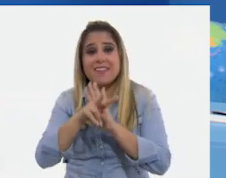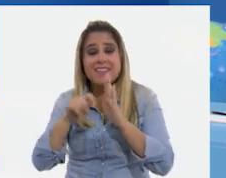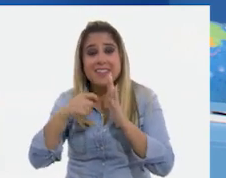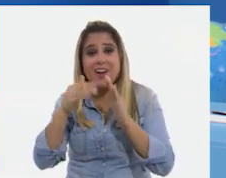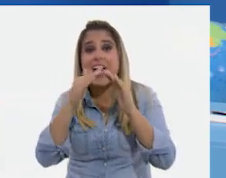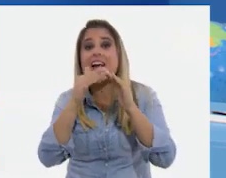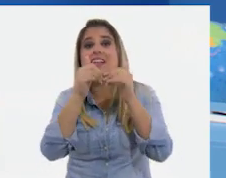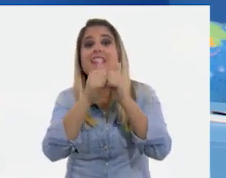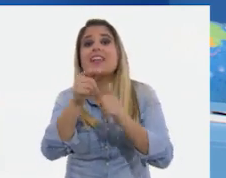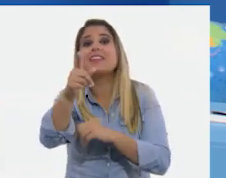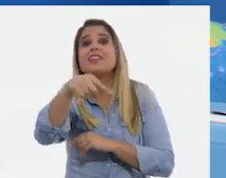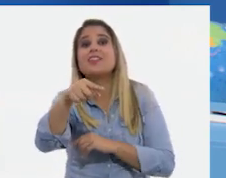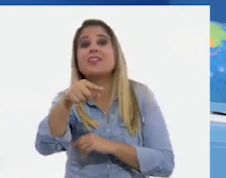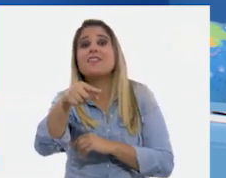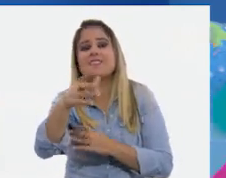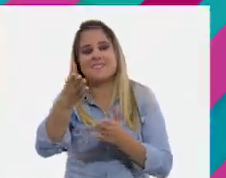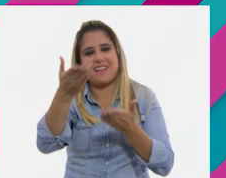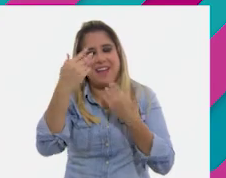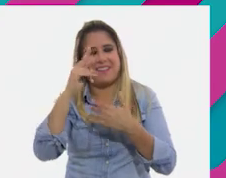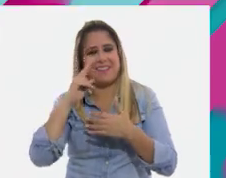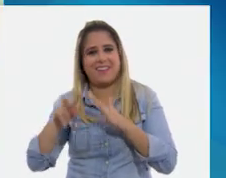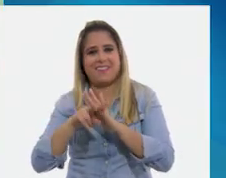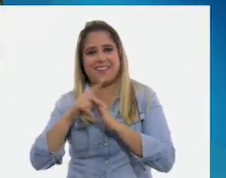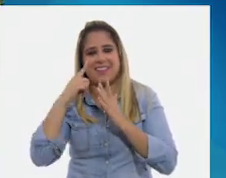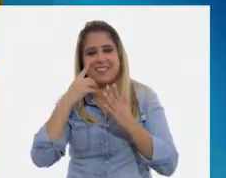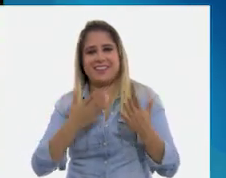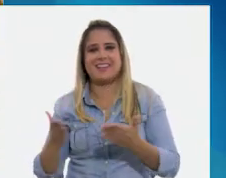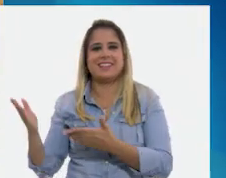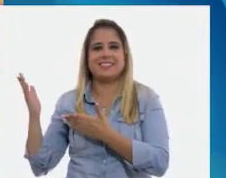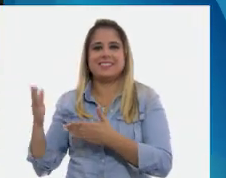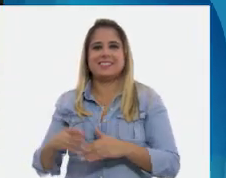en casita? ¡Vamos!